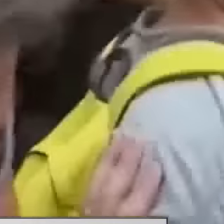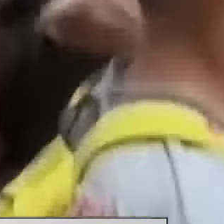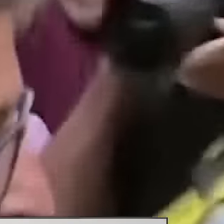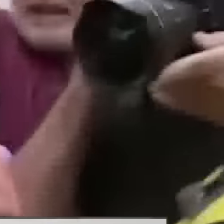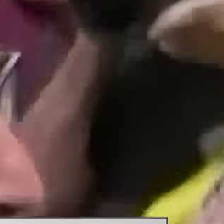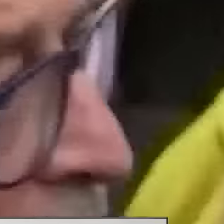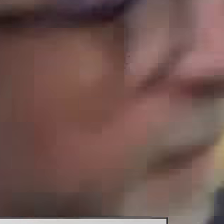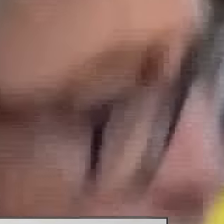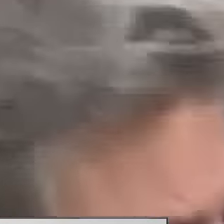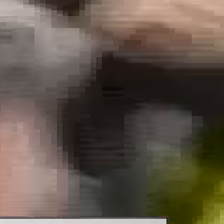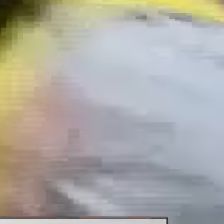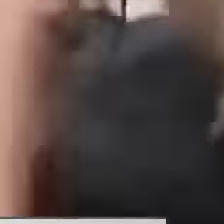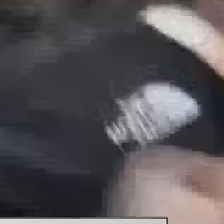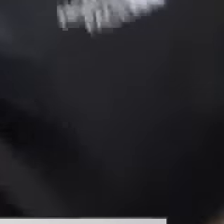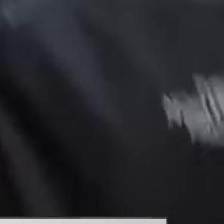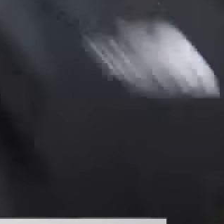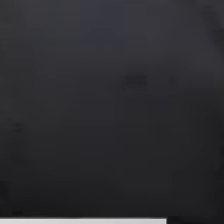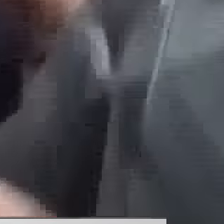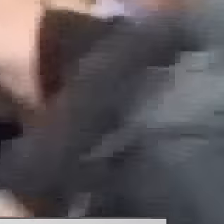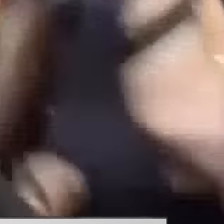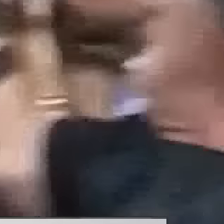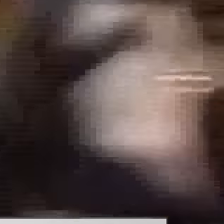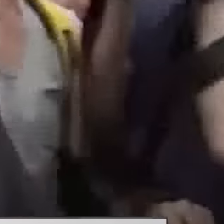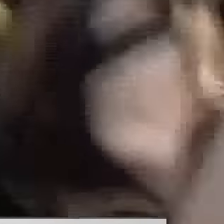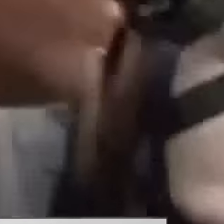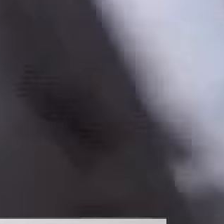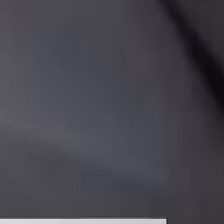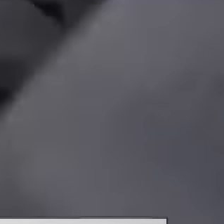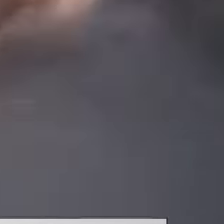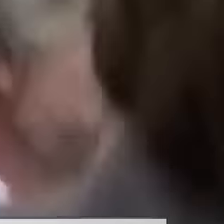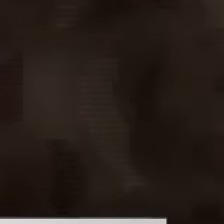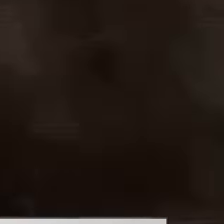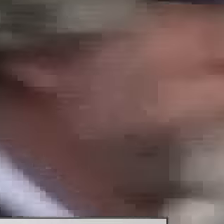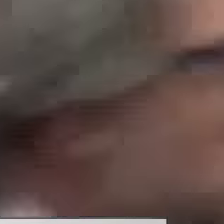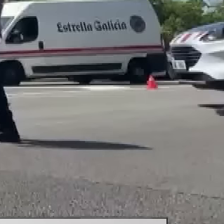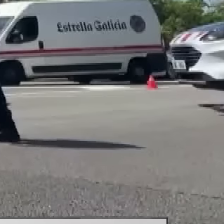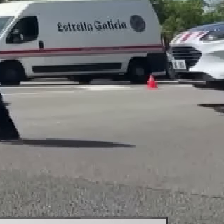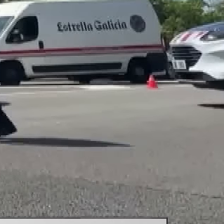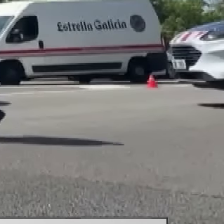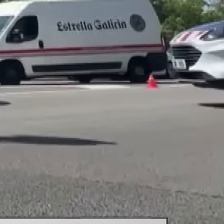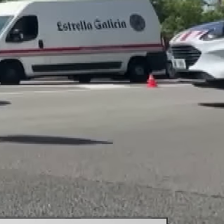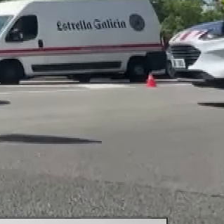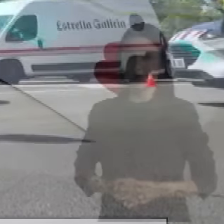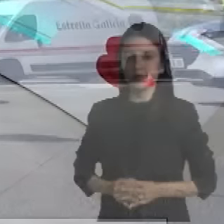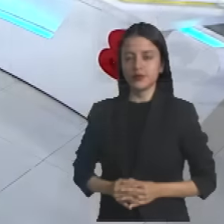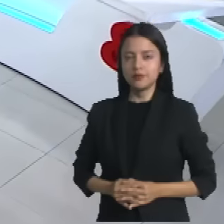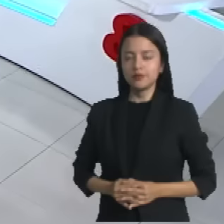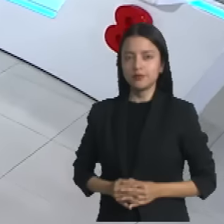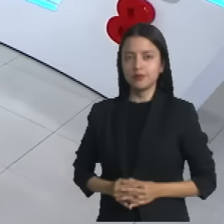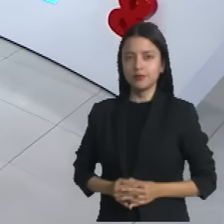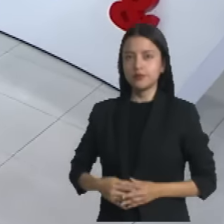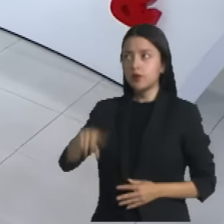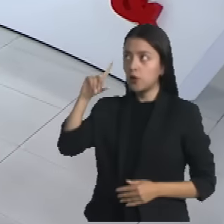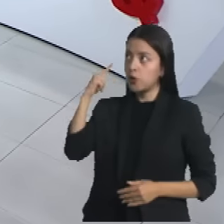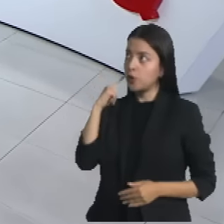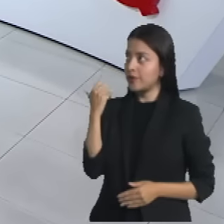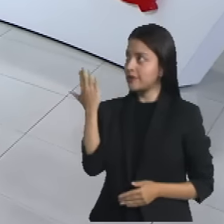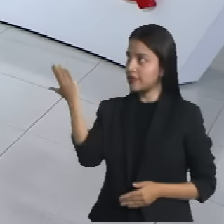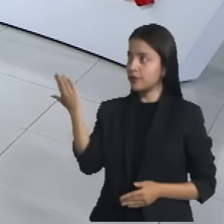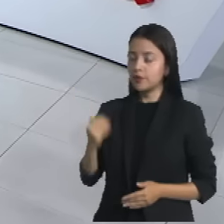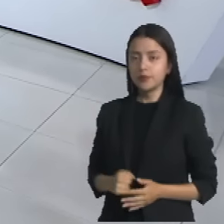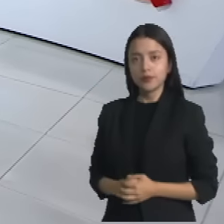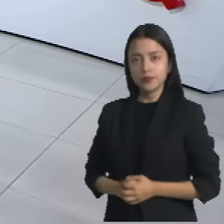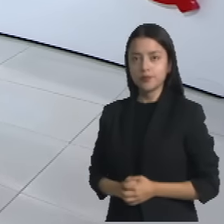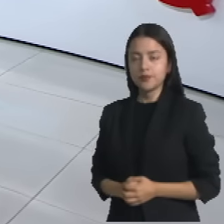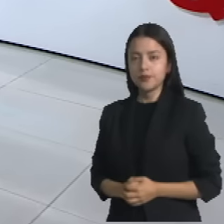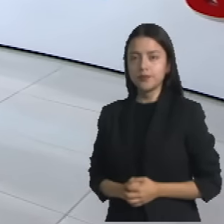catalán Carles Puigdemont reaparece en España pese a tener orden de prisión y volver a huir. Con